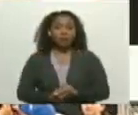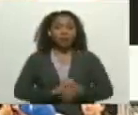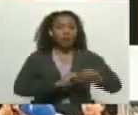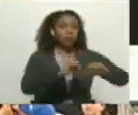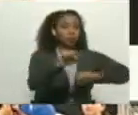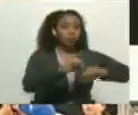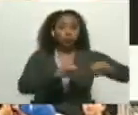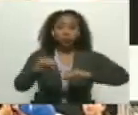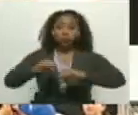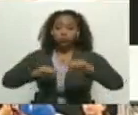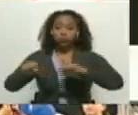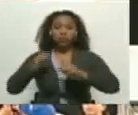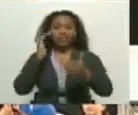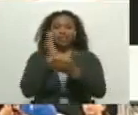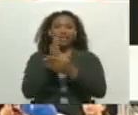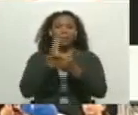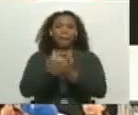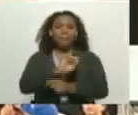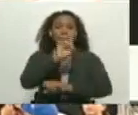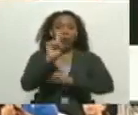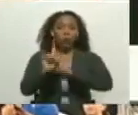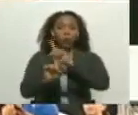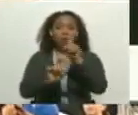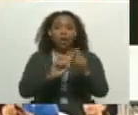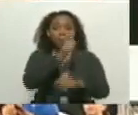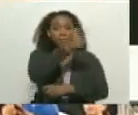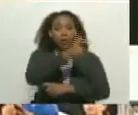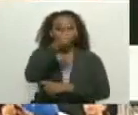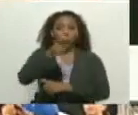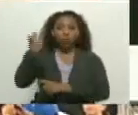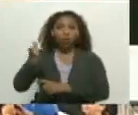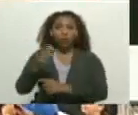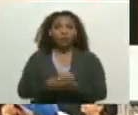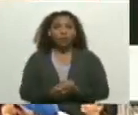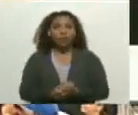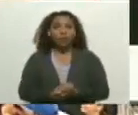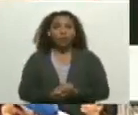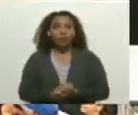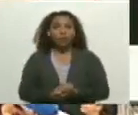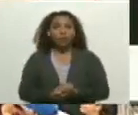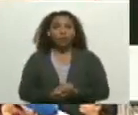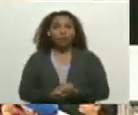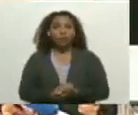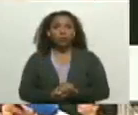movilizaciones, uno siempre le pregunta a la gente, ¿no? Que en caso de un problema, ¿para dónde se va a ir?